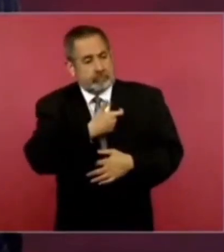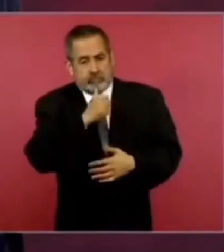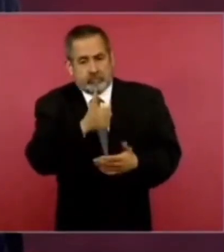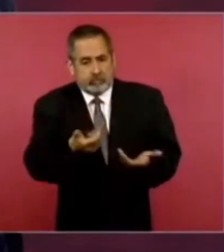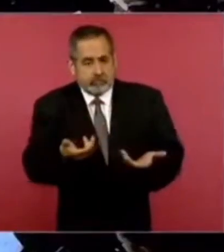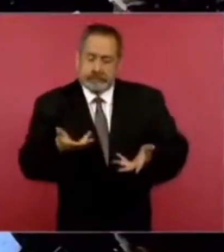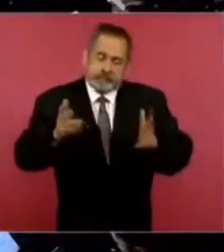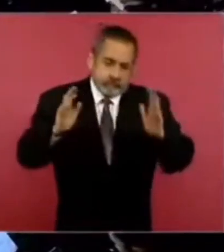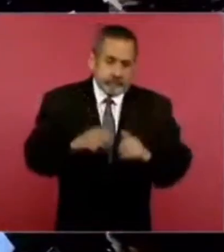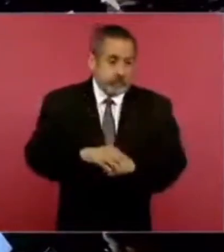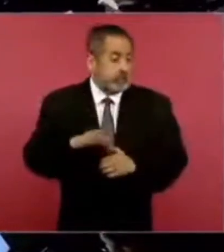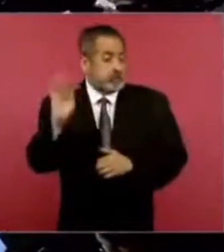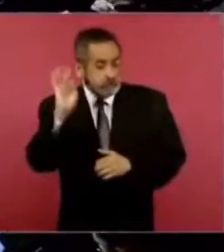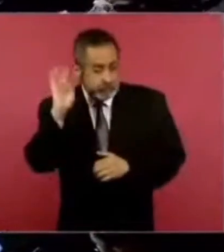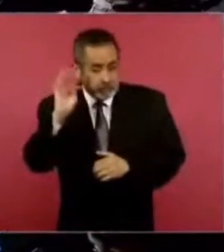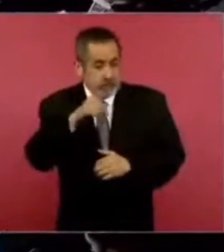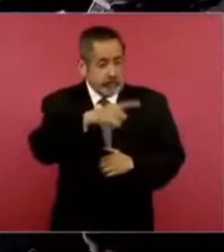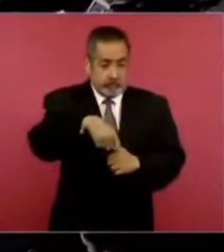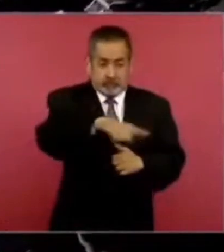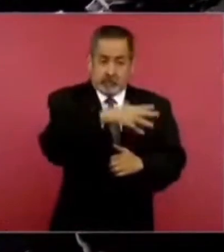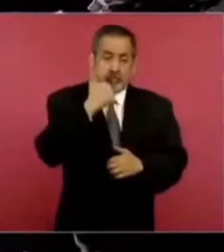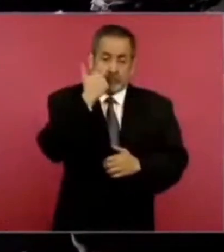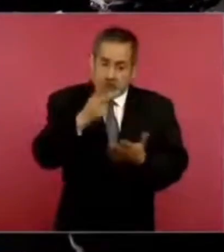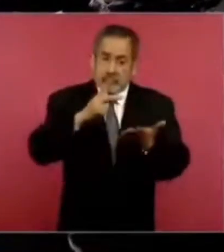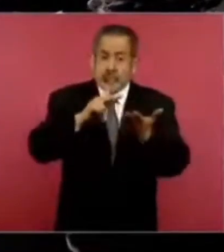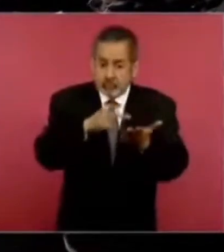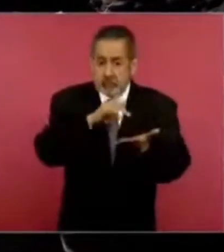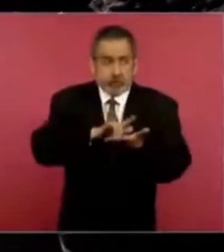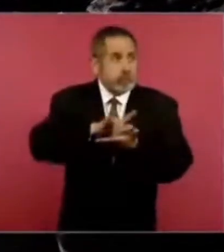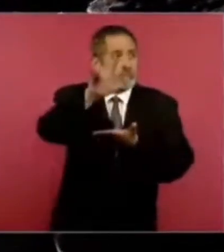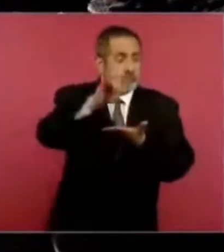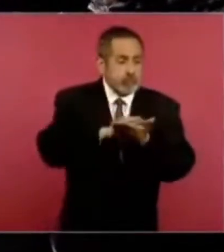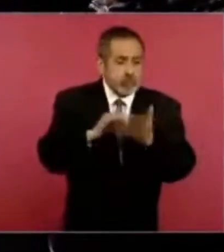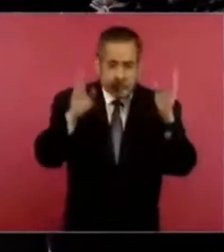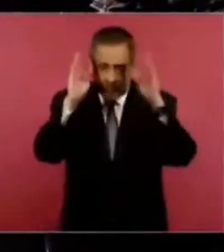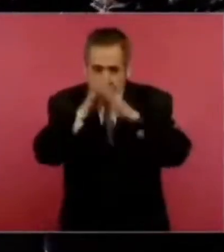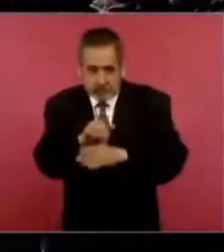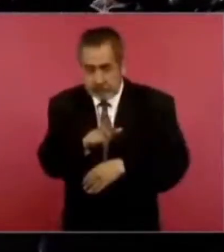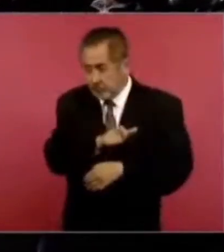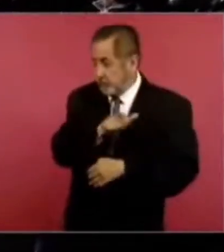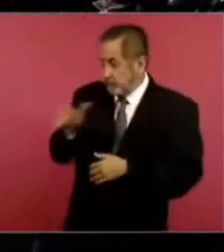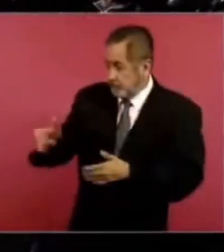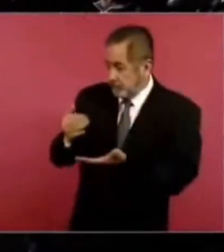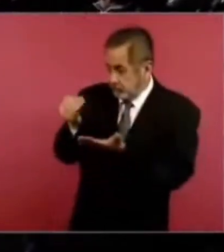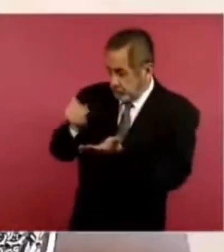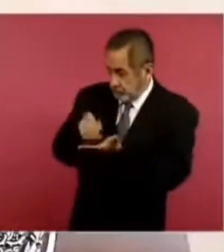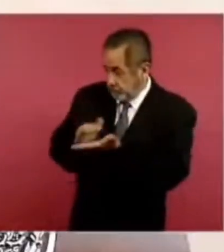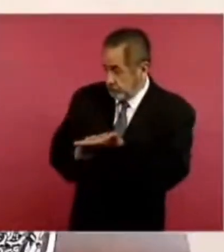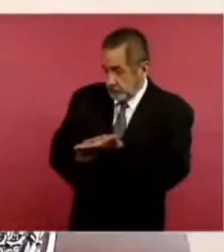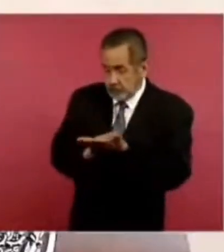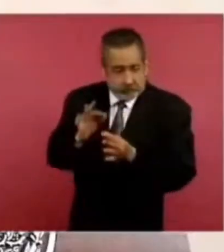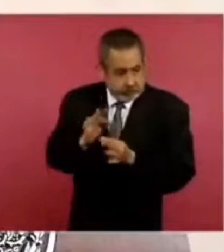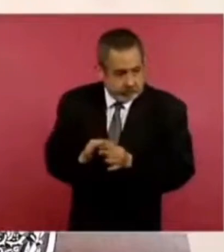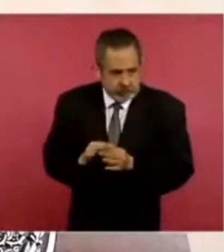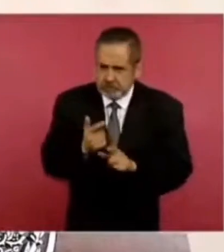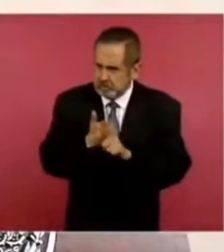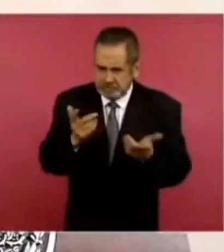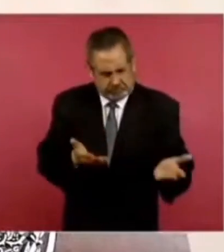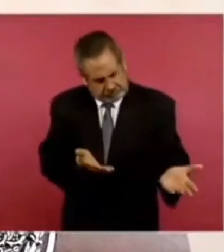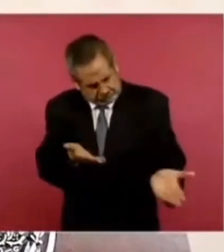sí, con usuarios, con gente que compró boletos y no les, pues Sí, no